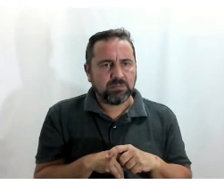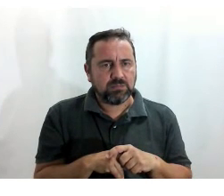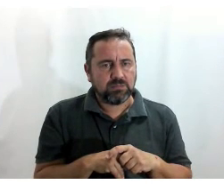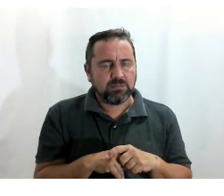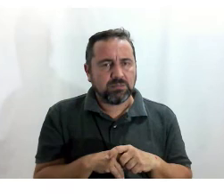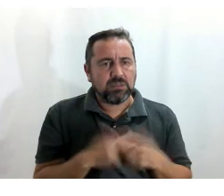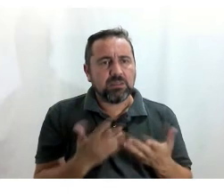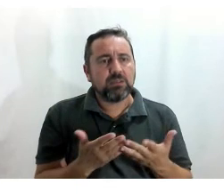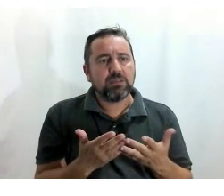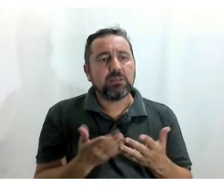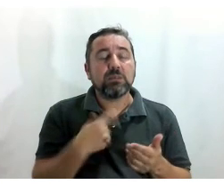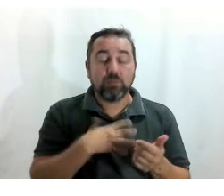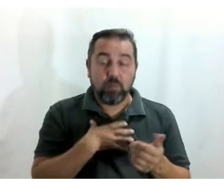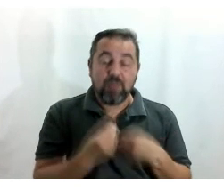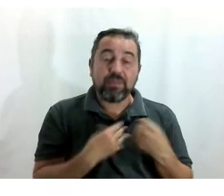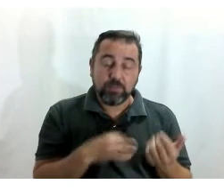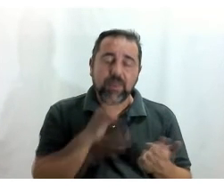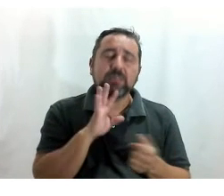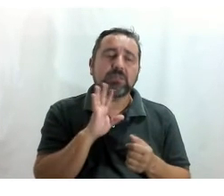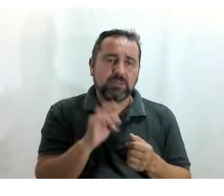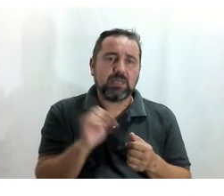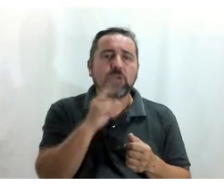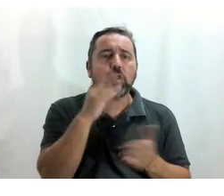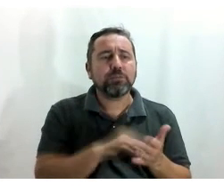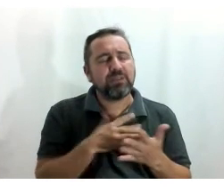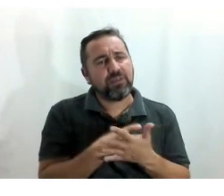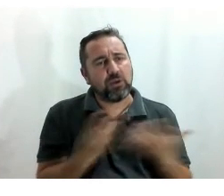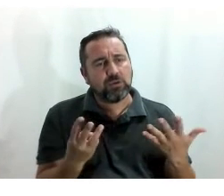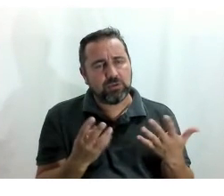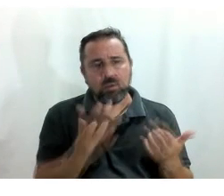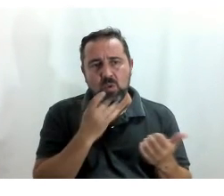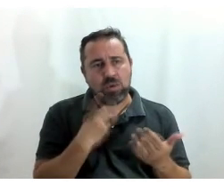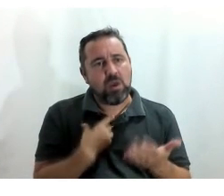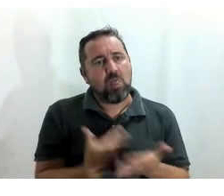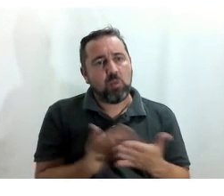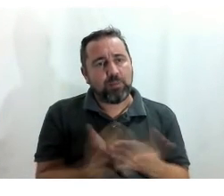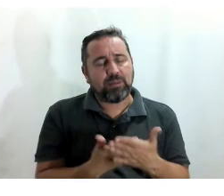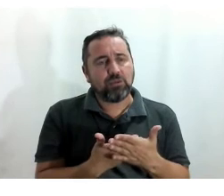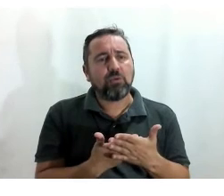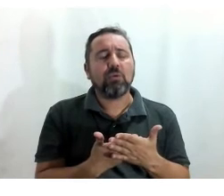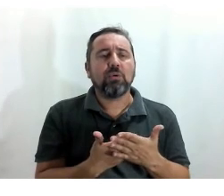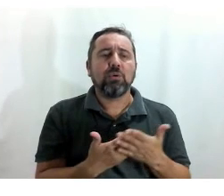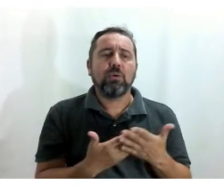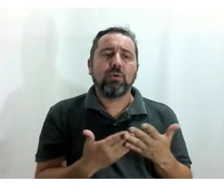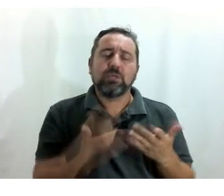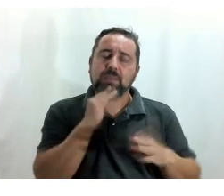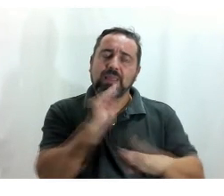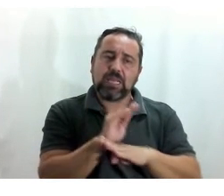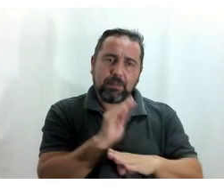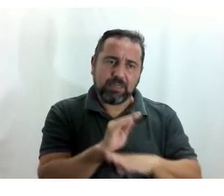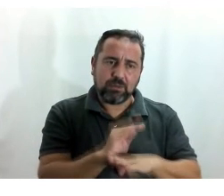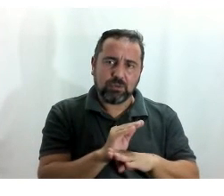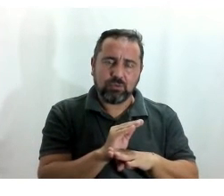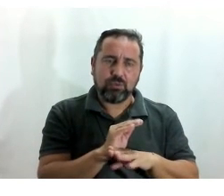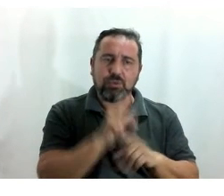¿Y esto se puede hacer? Pues sí, ya desde el año 2018 existe, por ejemplo, este documento en el que, mediante un tratamiento in